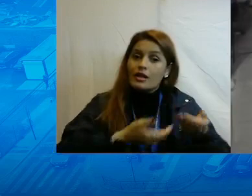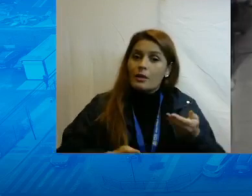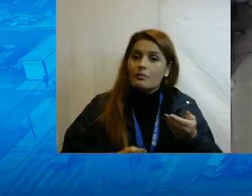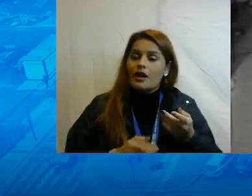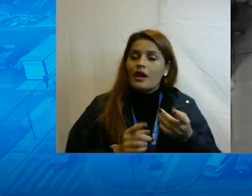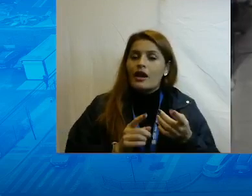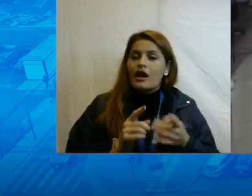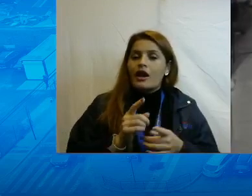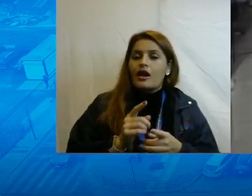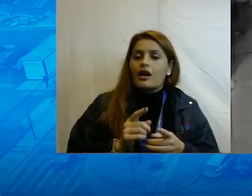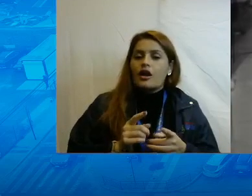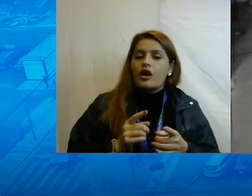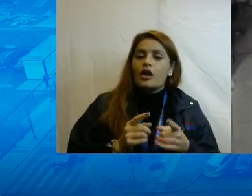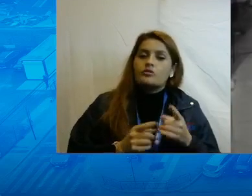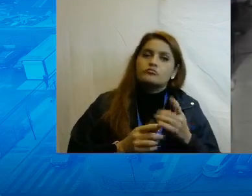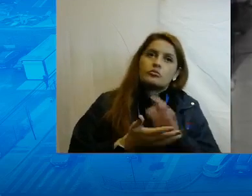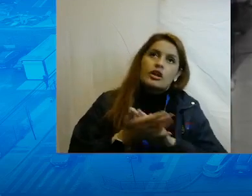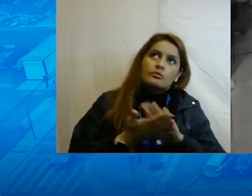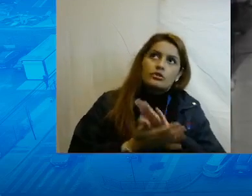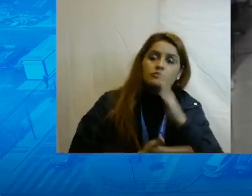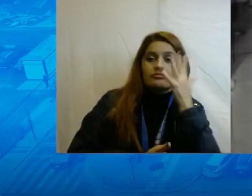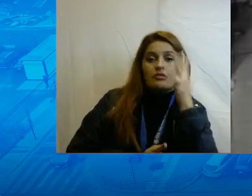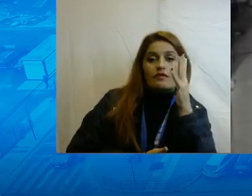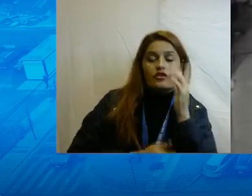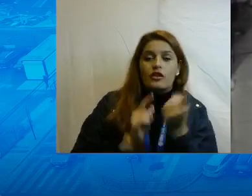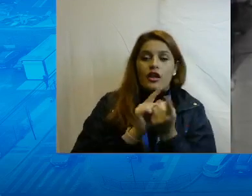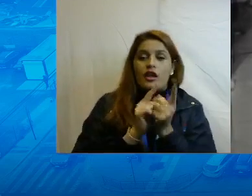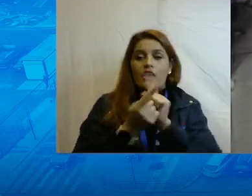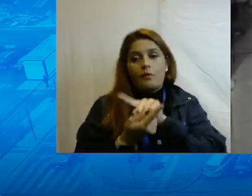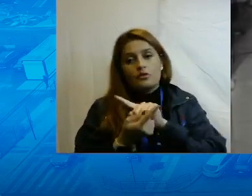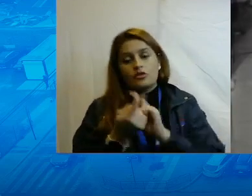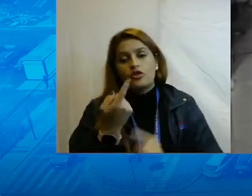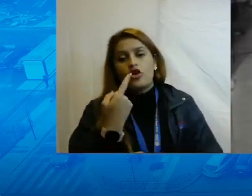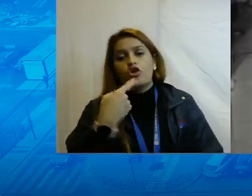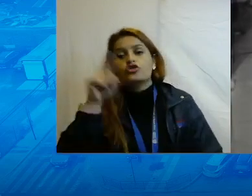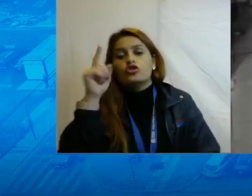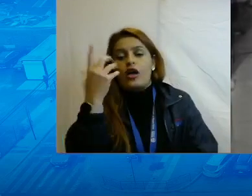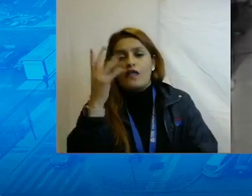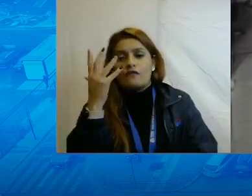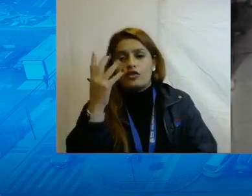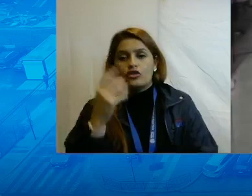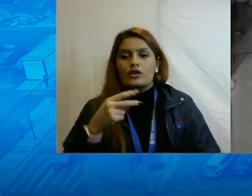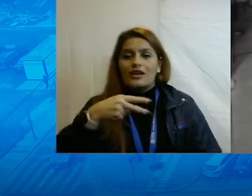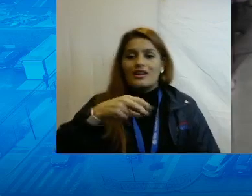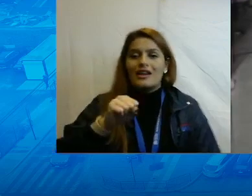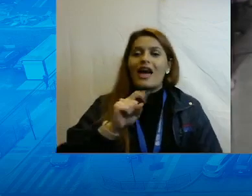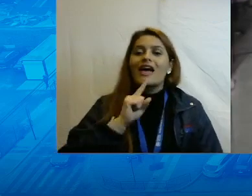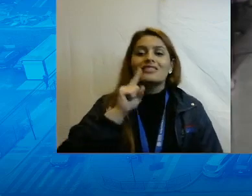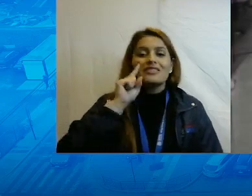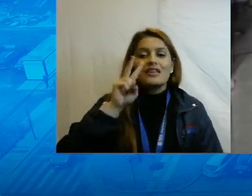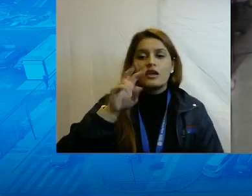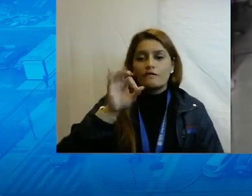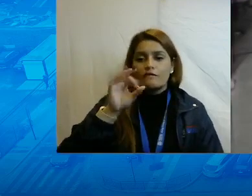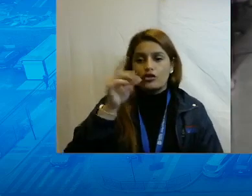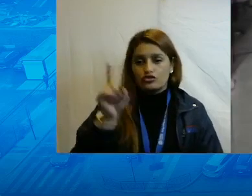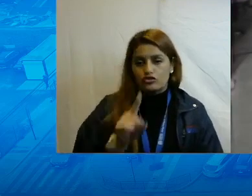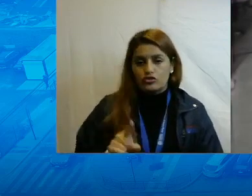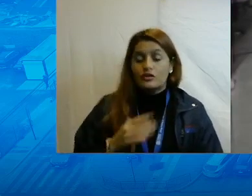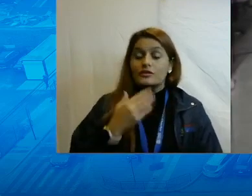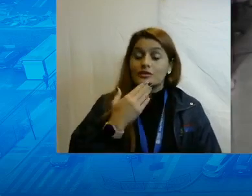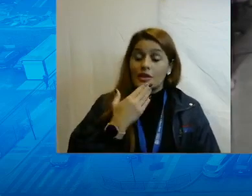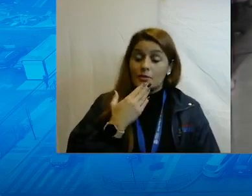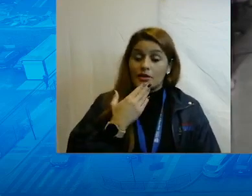especie, palma u otra. Entiendo que estamos priorizando también árboles nativos y acorde